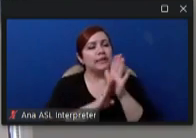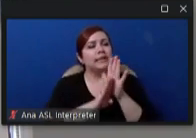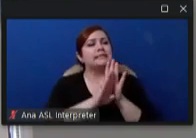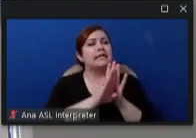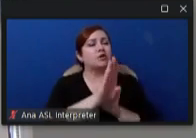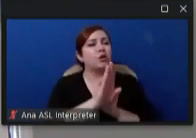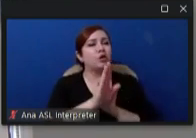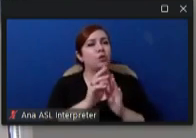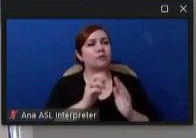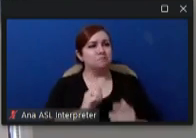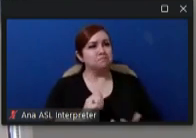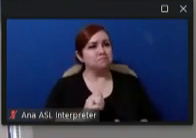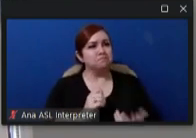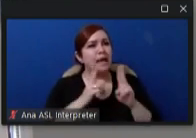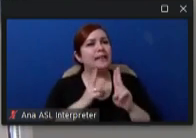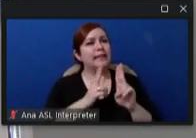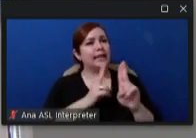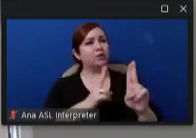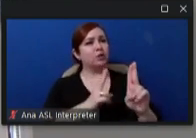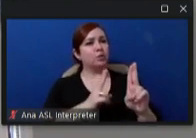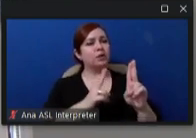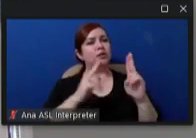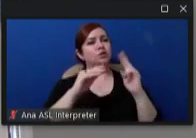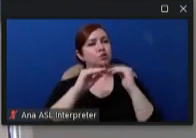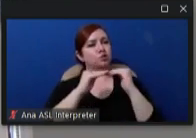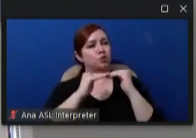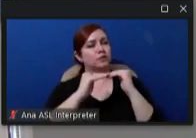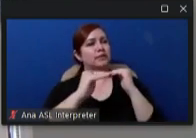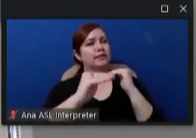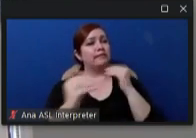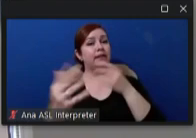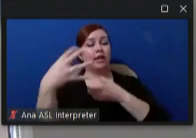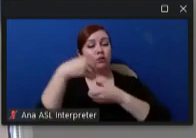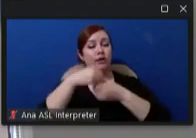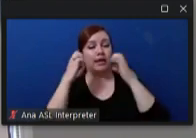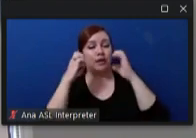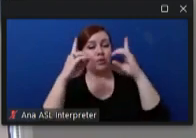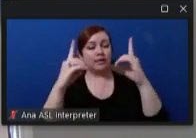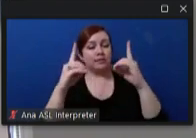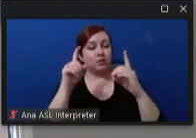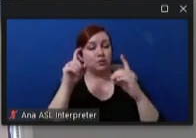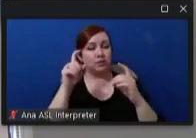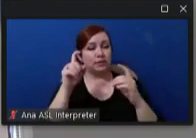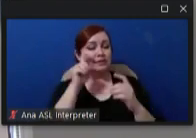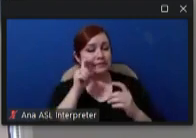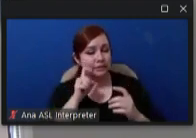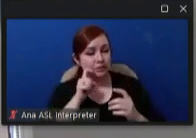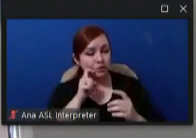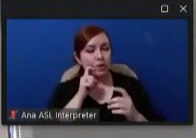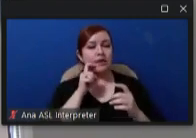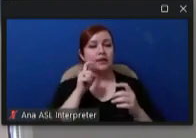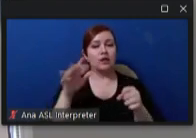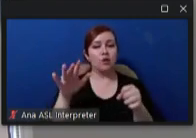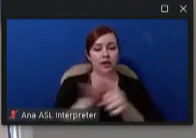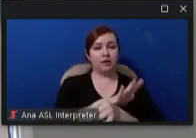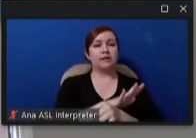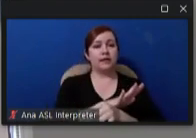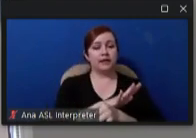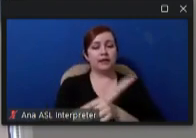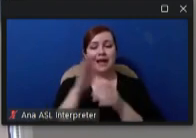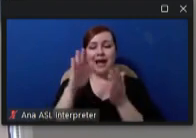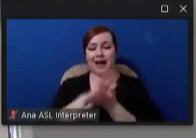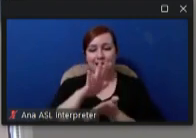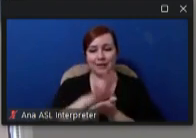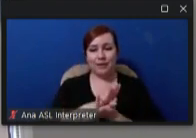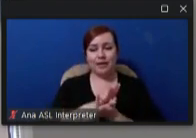digno y sostenible, incluyendo una educación sexual integral e inclusión académica. Es un llamado